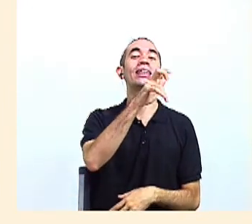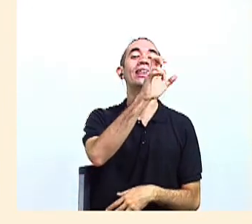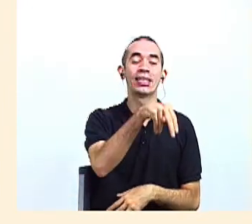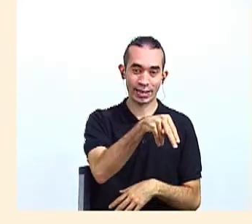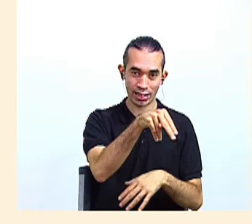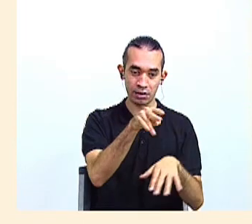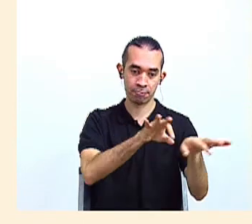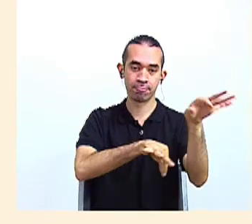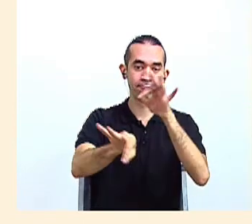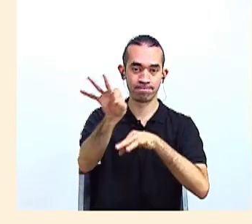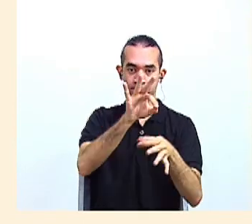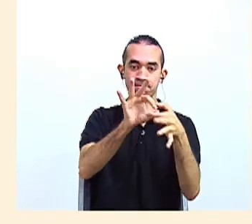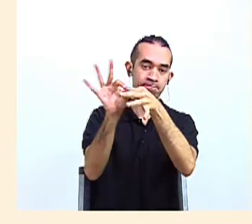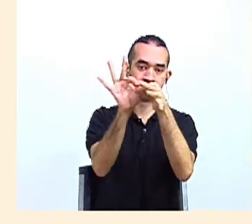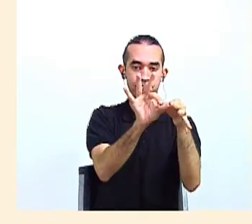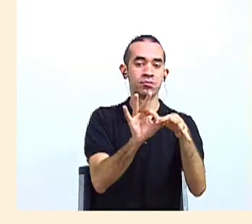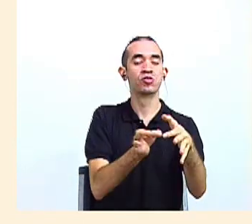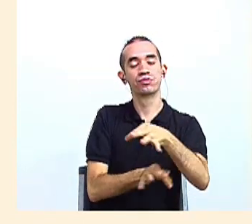ella.